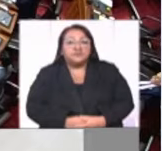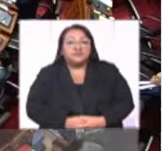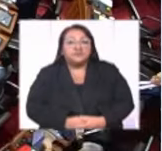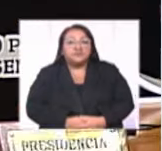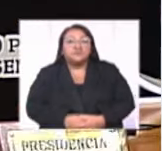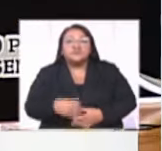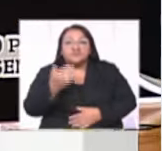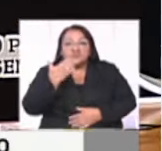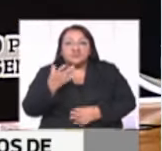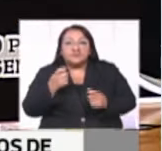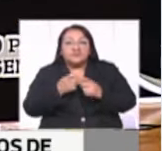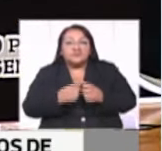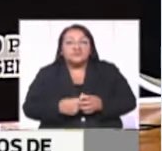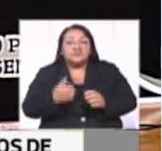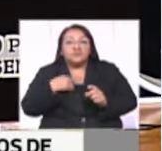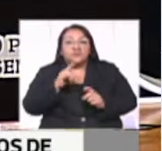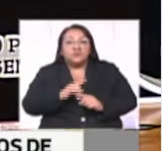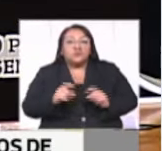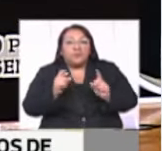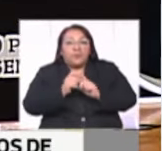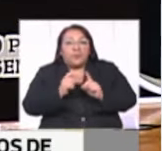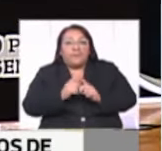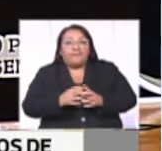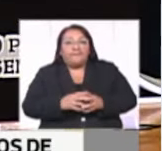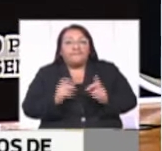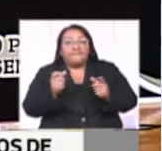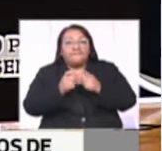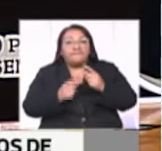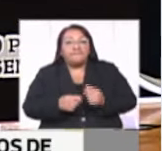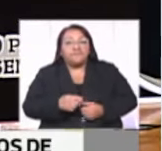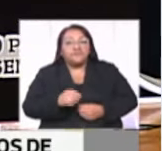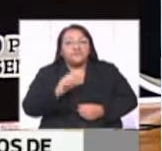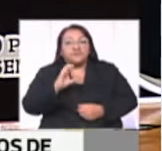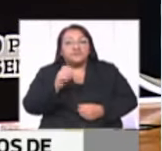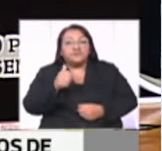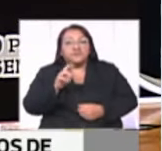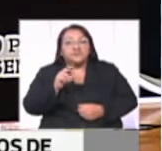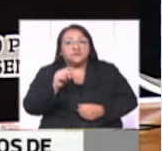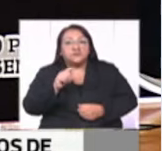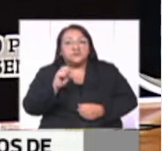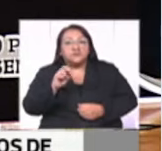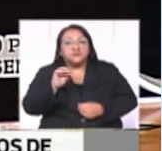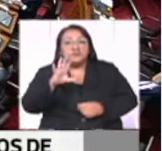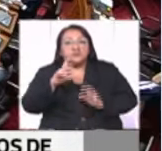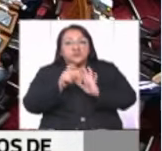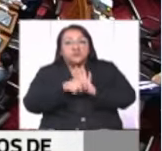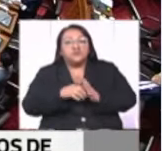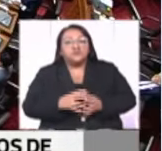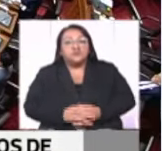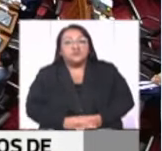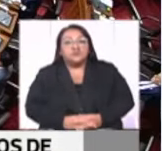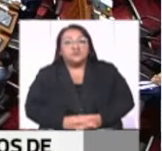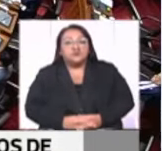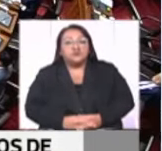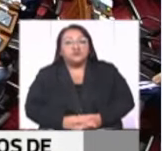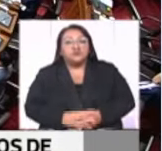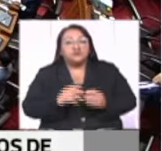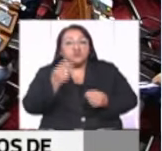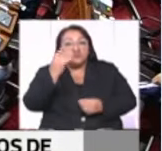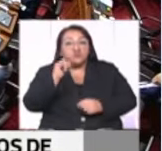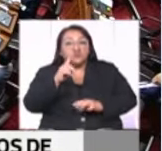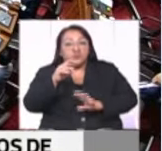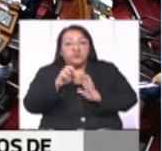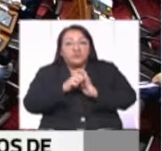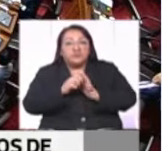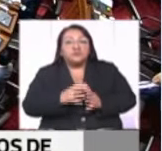Muchas gracias, congresista. Tiene el uso de la palabra el congresista Luis Ángel Aragón, hasta por 5 minutos, como autor de